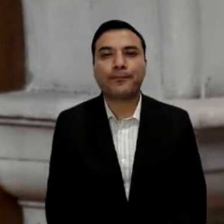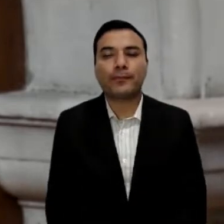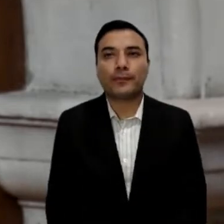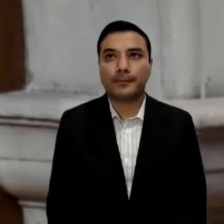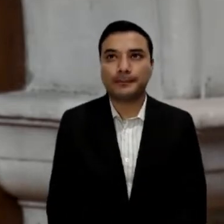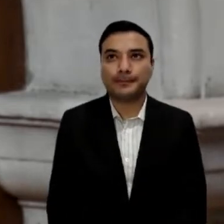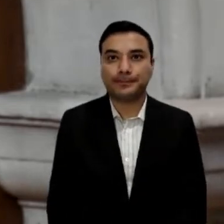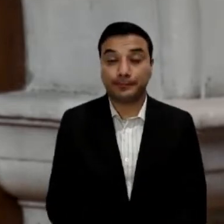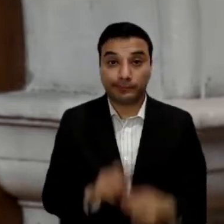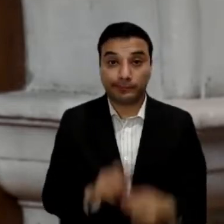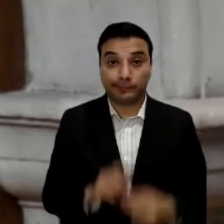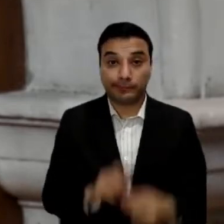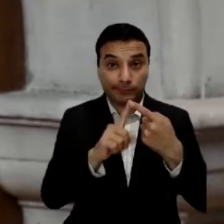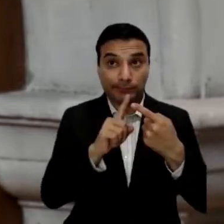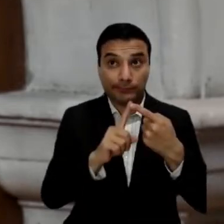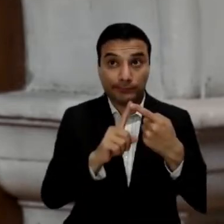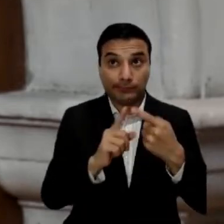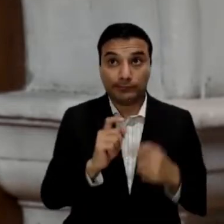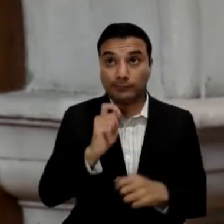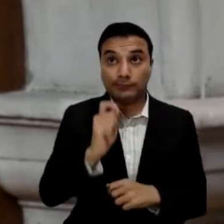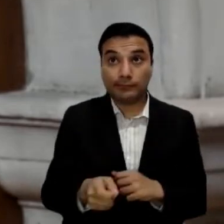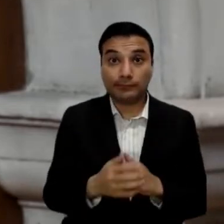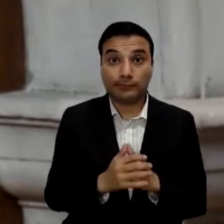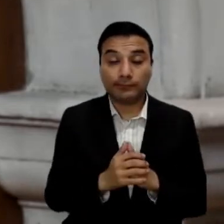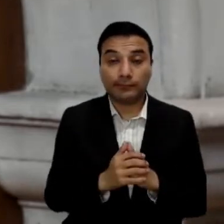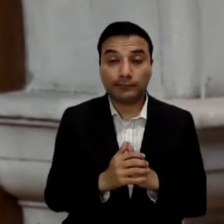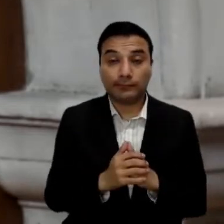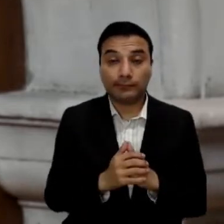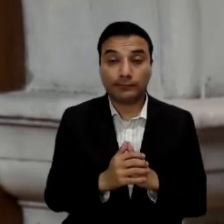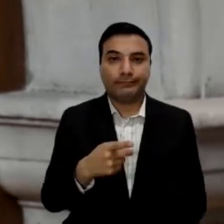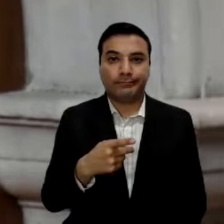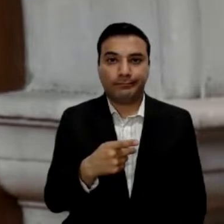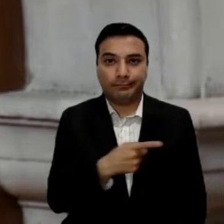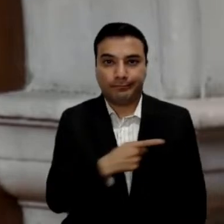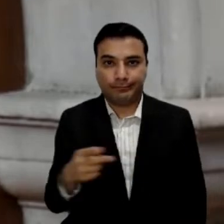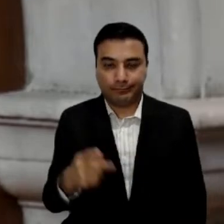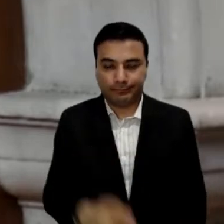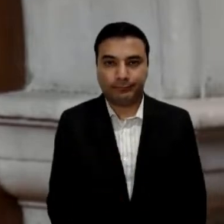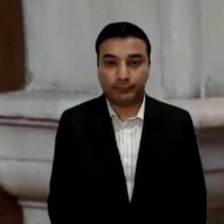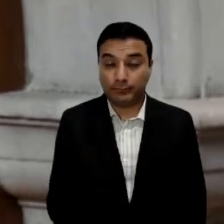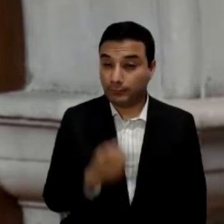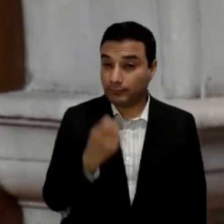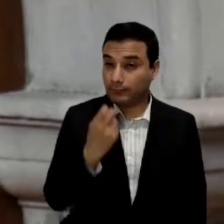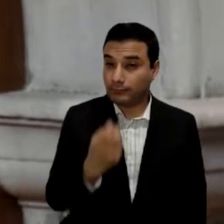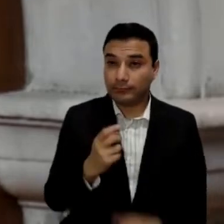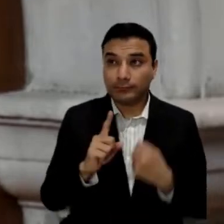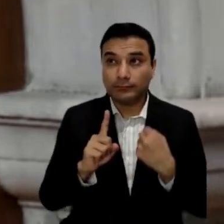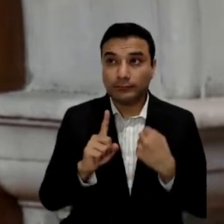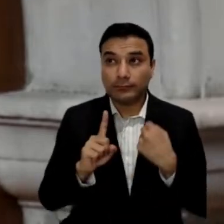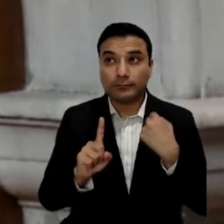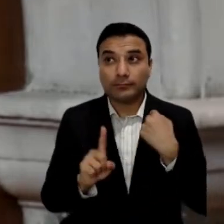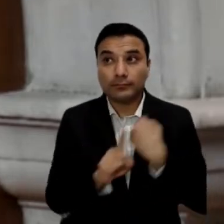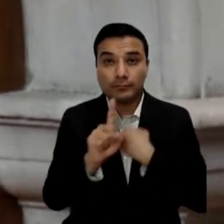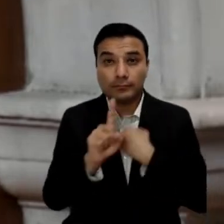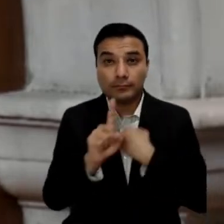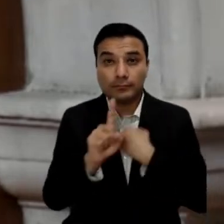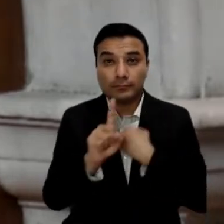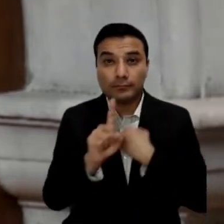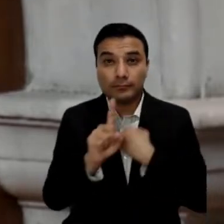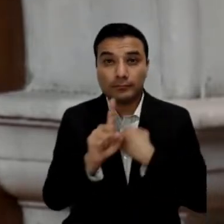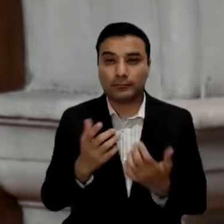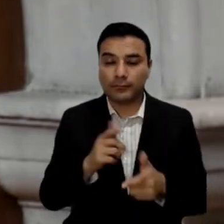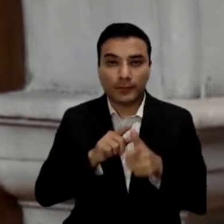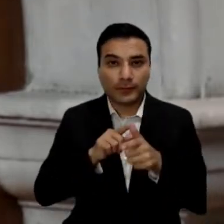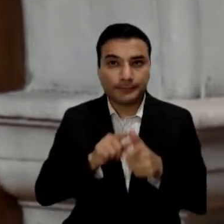En primer lugar, me refiero a la pobreza, problema que no distingue entre colores políticos